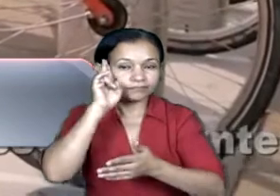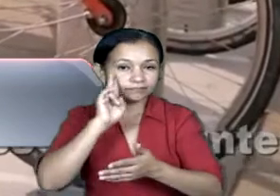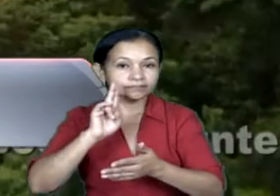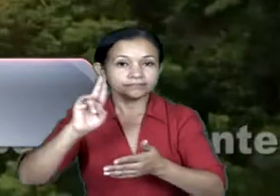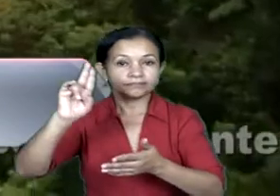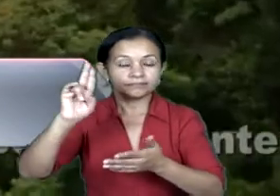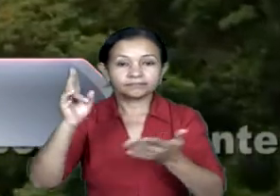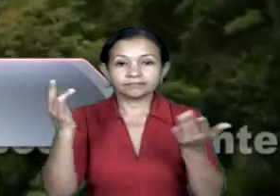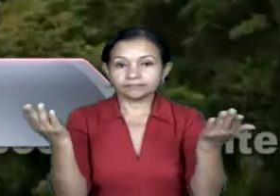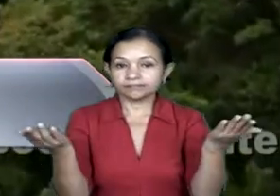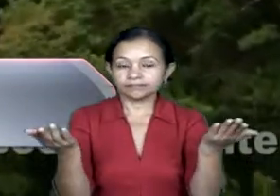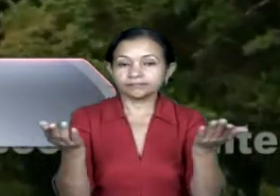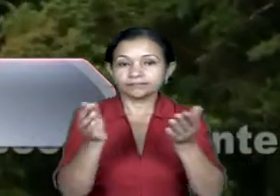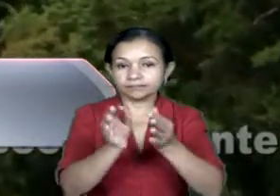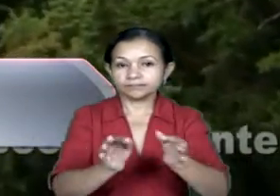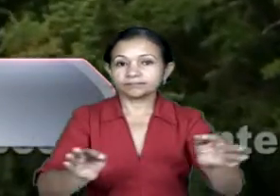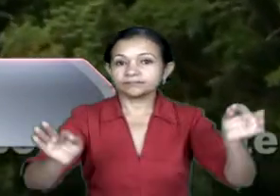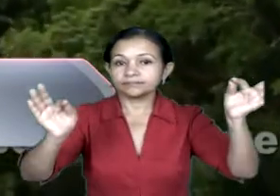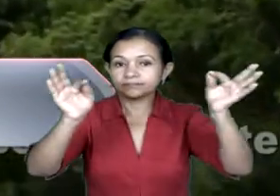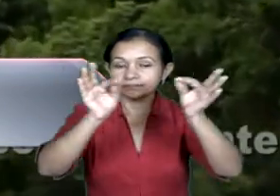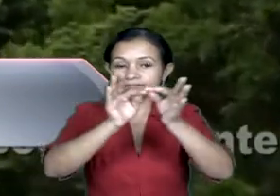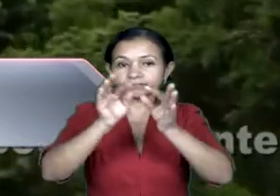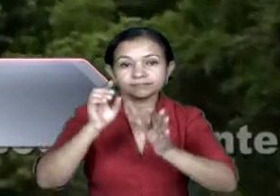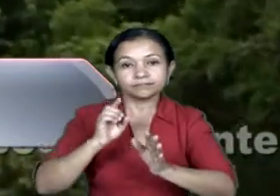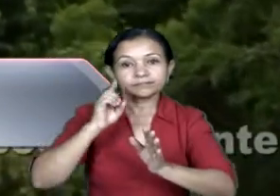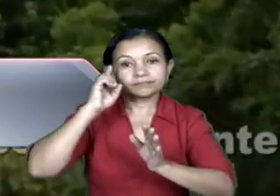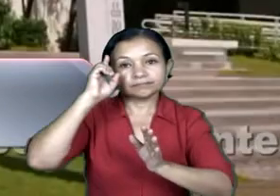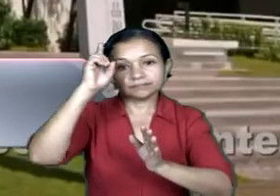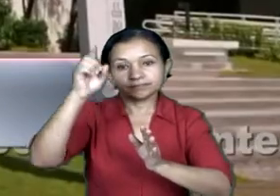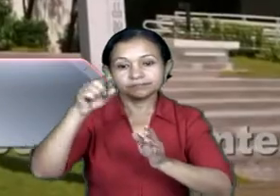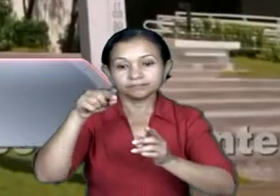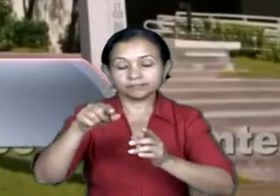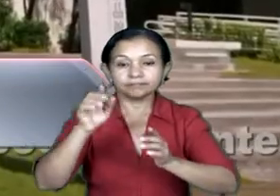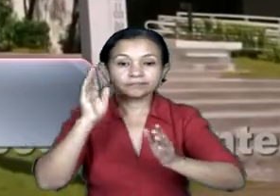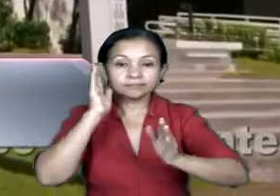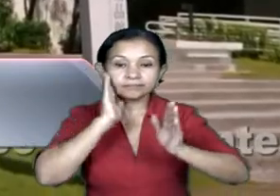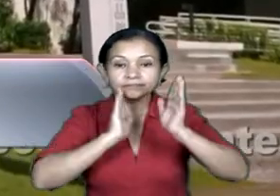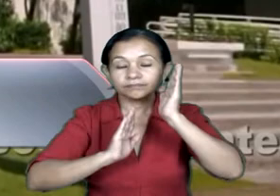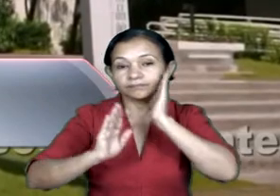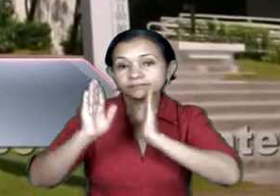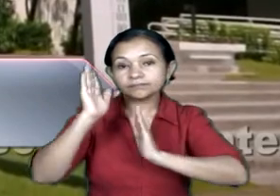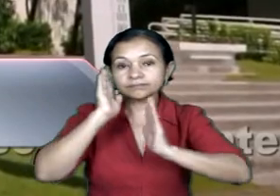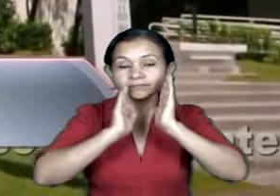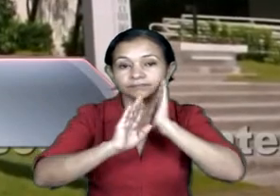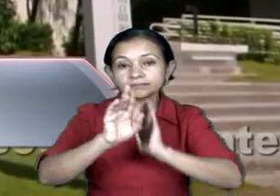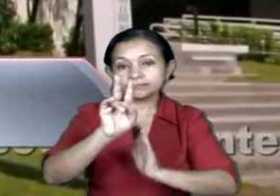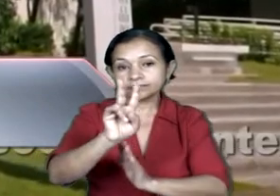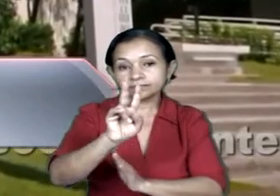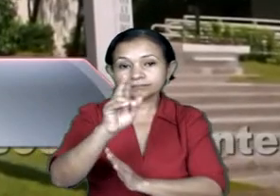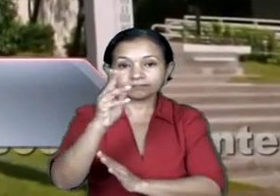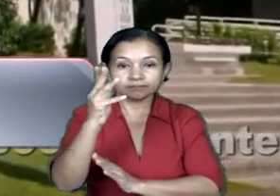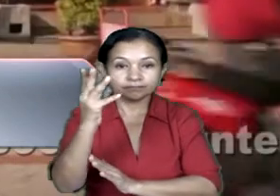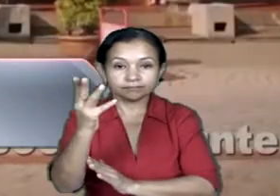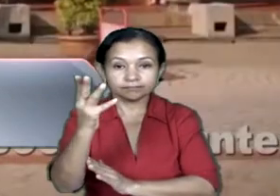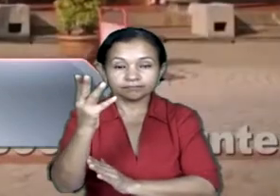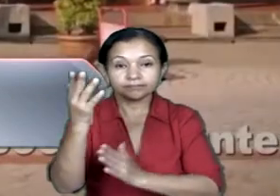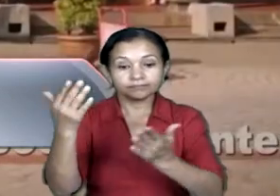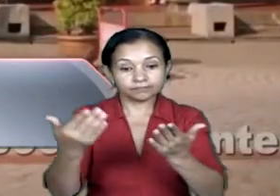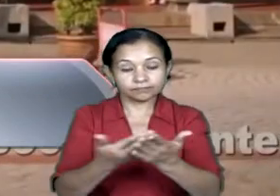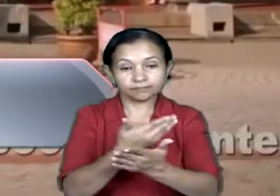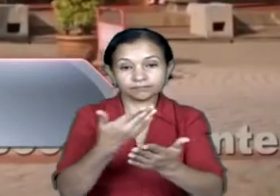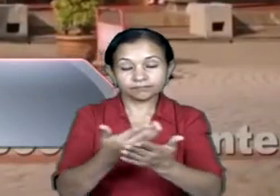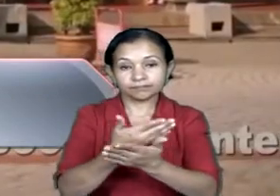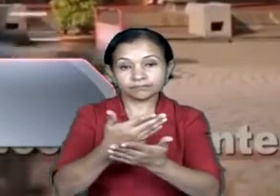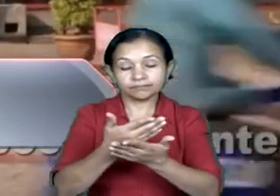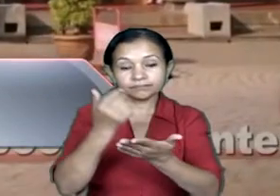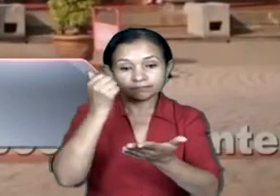es. Importantes para el desarrollo de nuestra nación. Por ejemplo, a finales de agosto de este año viajaron 29 nuevos becarios a